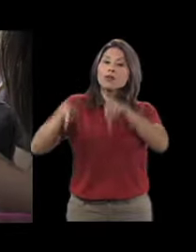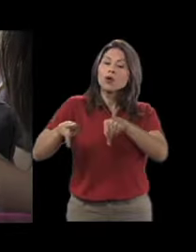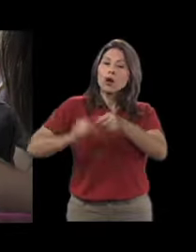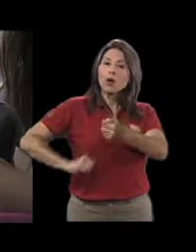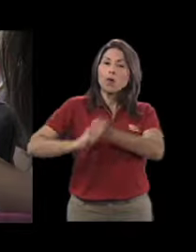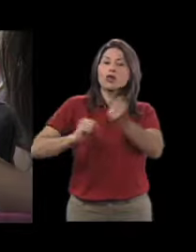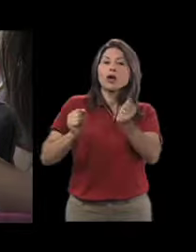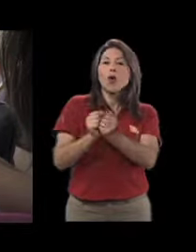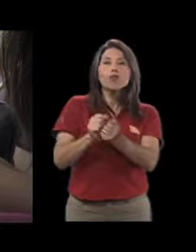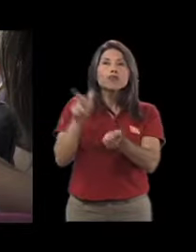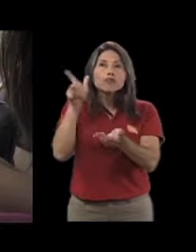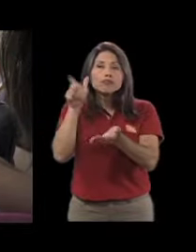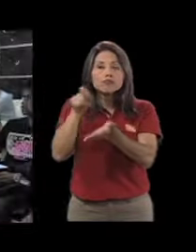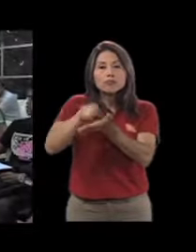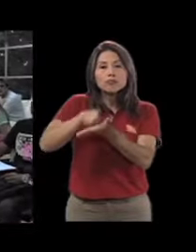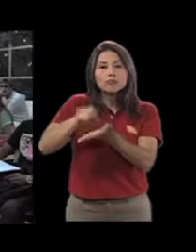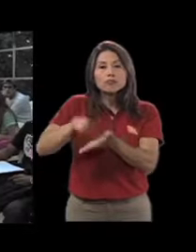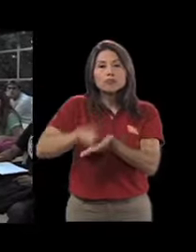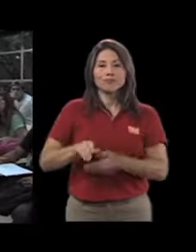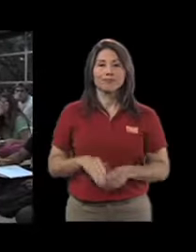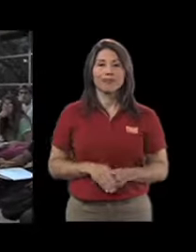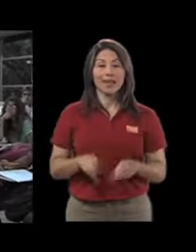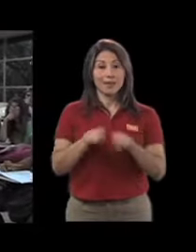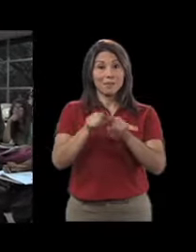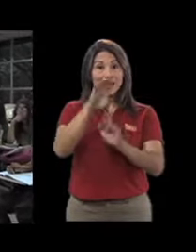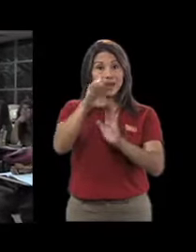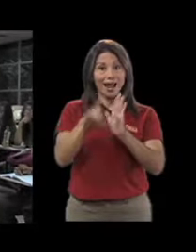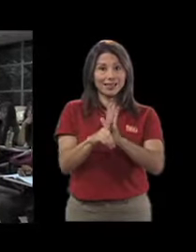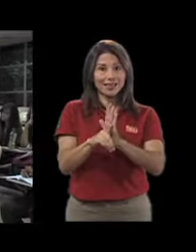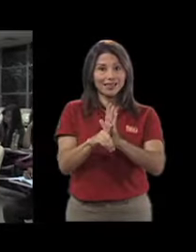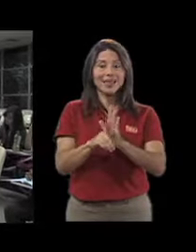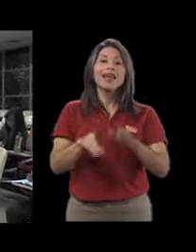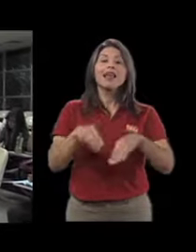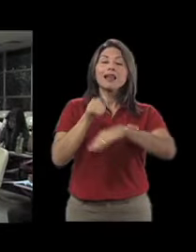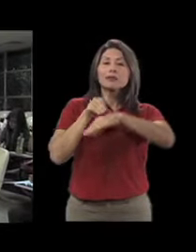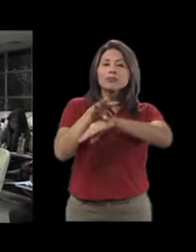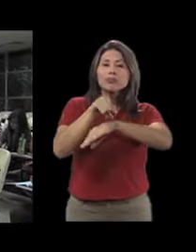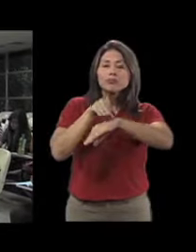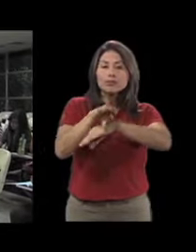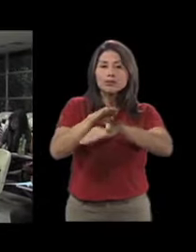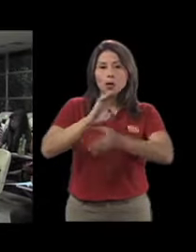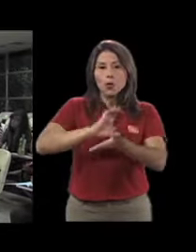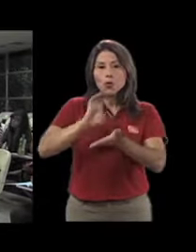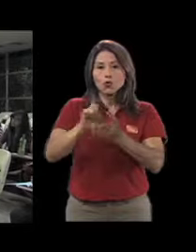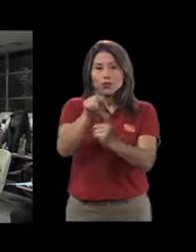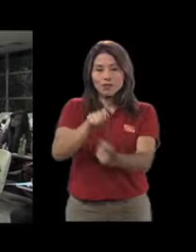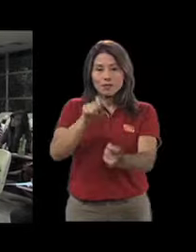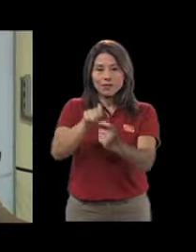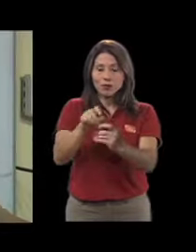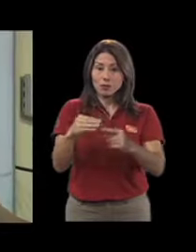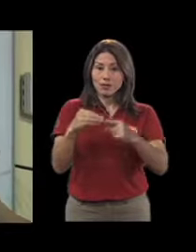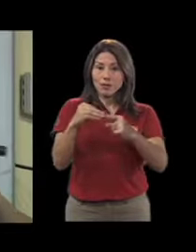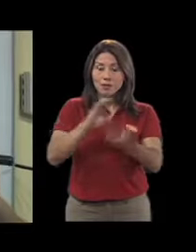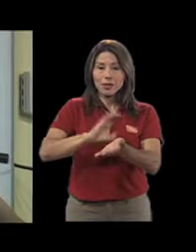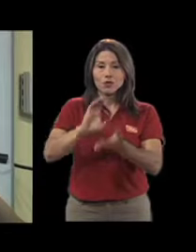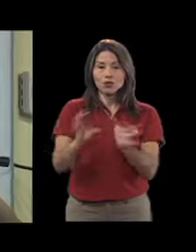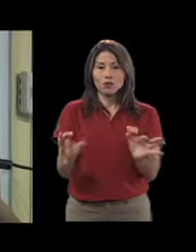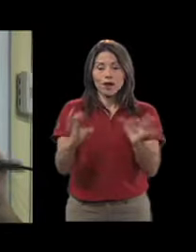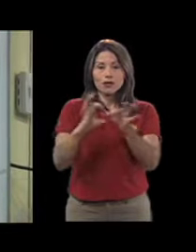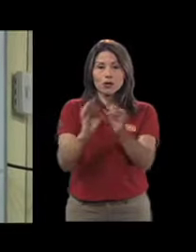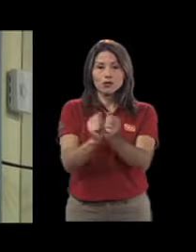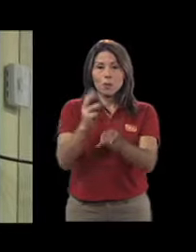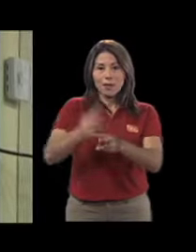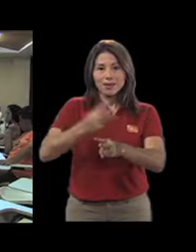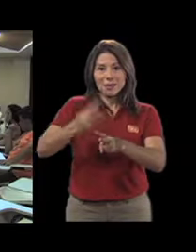apuntes. Otro recurso que brinda el CASE es la asesoría en cursos específicos, principalmente aquellos relacionados con las